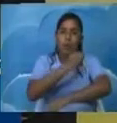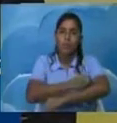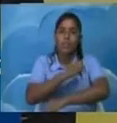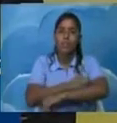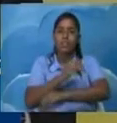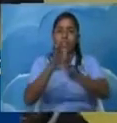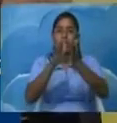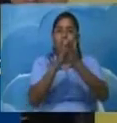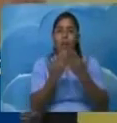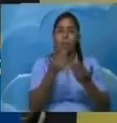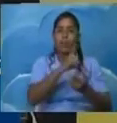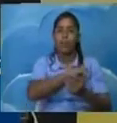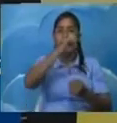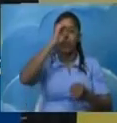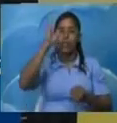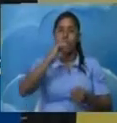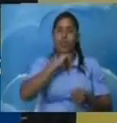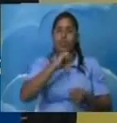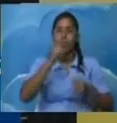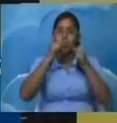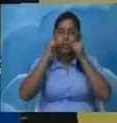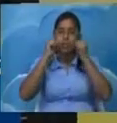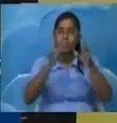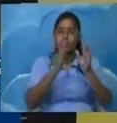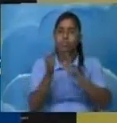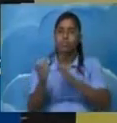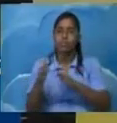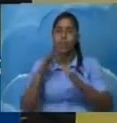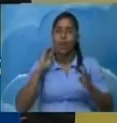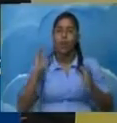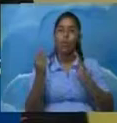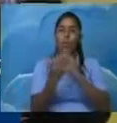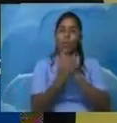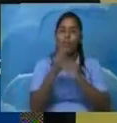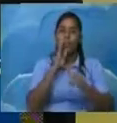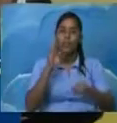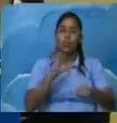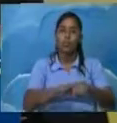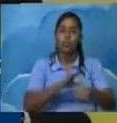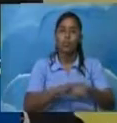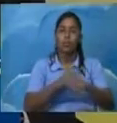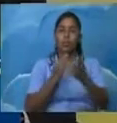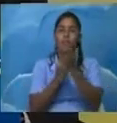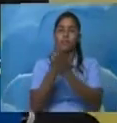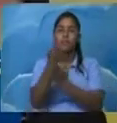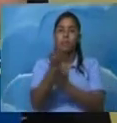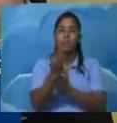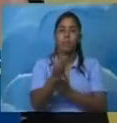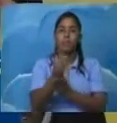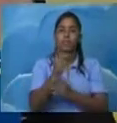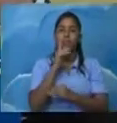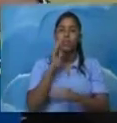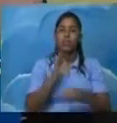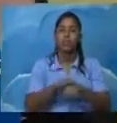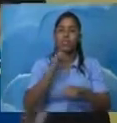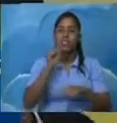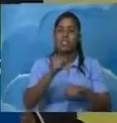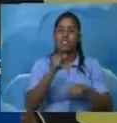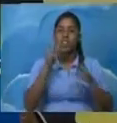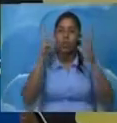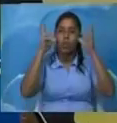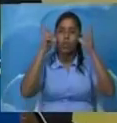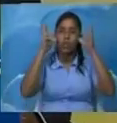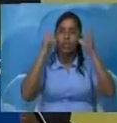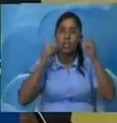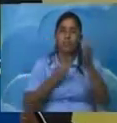la palabra de Dios. Es una bendición condicionada a guardar y cumplir fielmente, dice, si escuchares